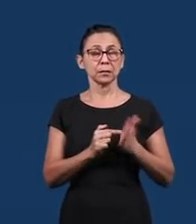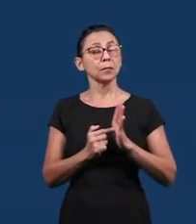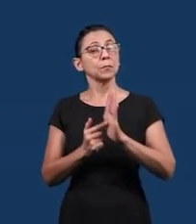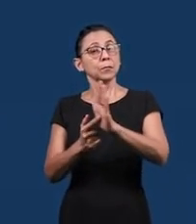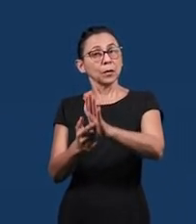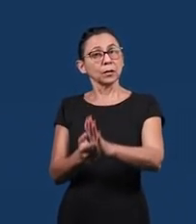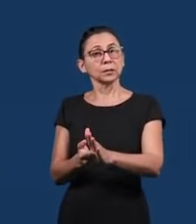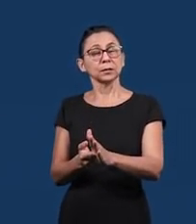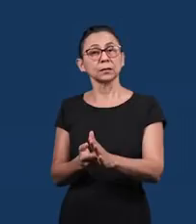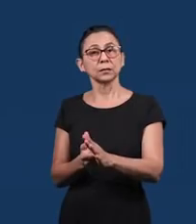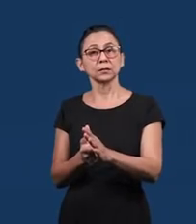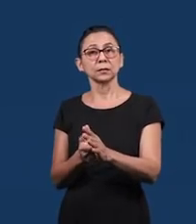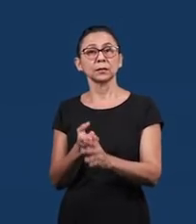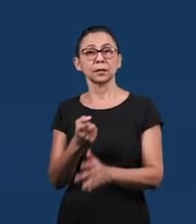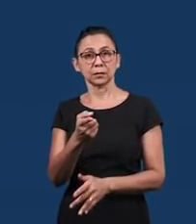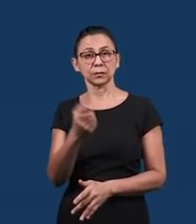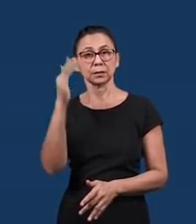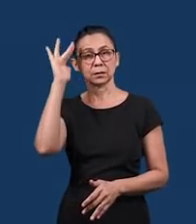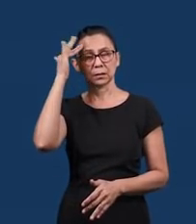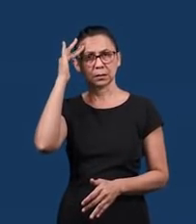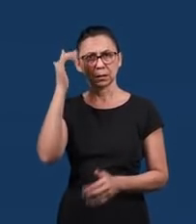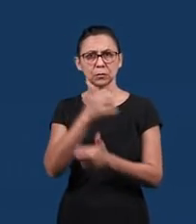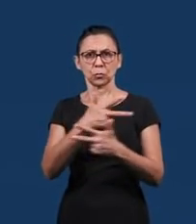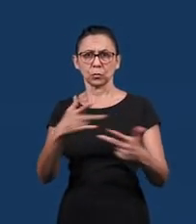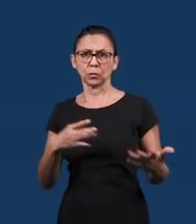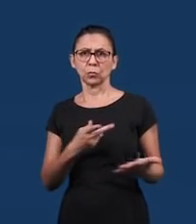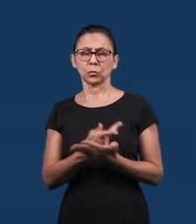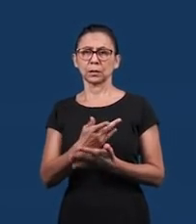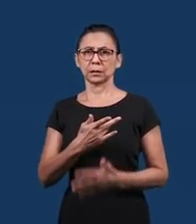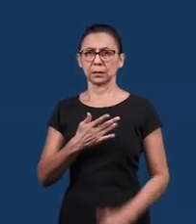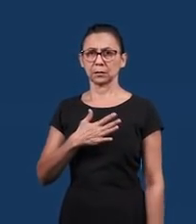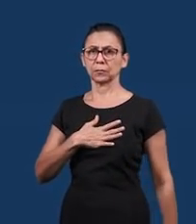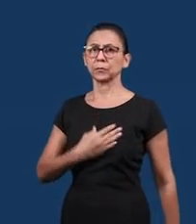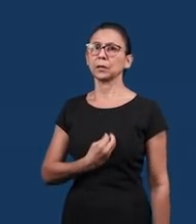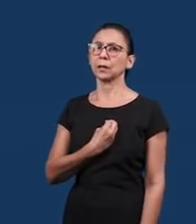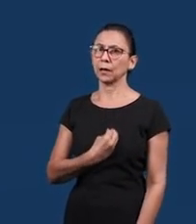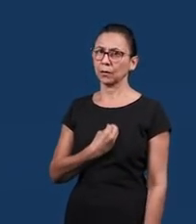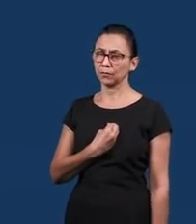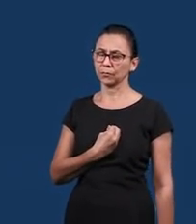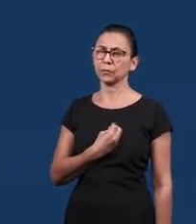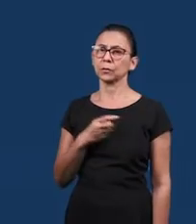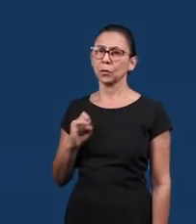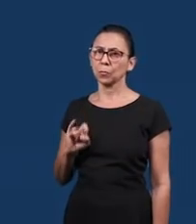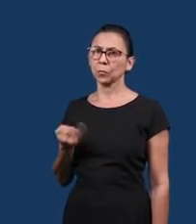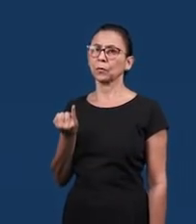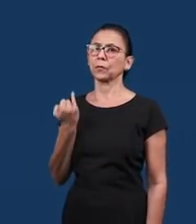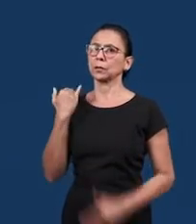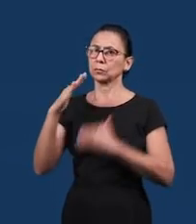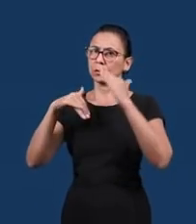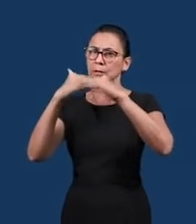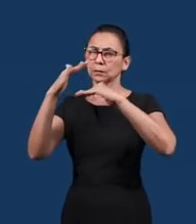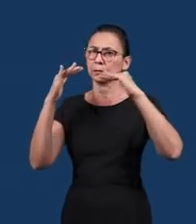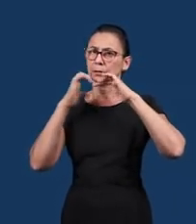que sepáis, hermanos, que las cosas que me han sucedido han redundado más bien para el progreso del Evangelio, de